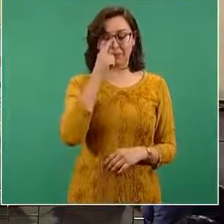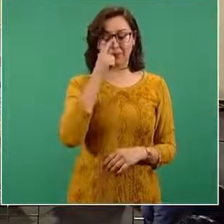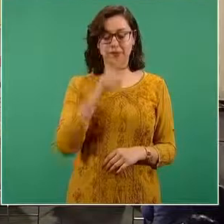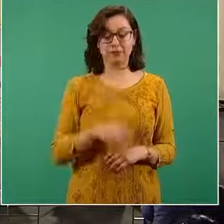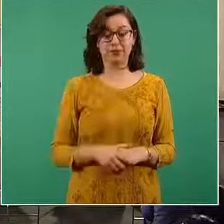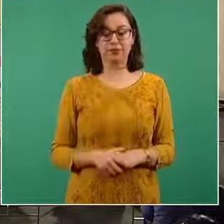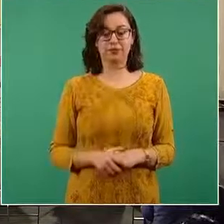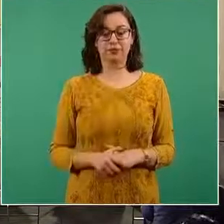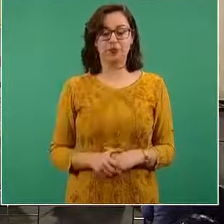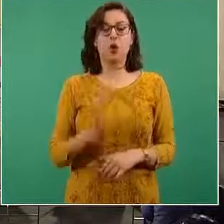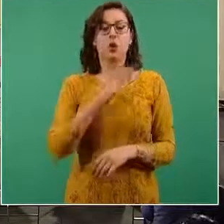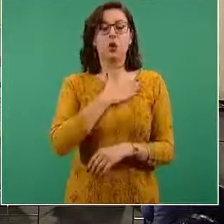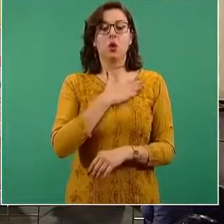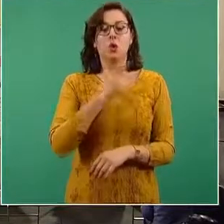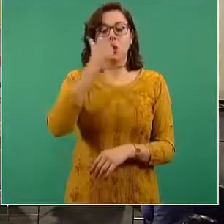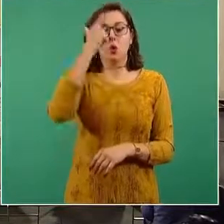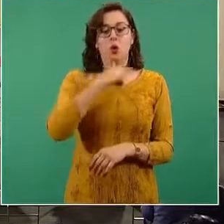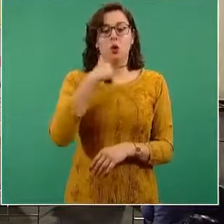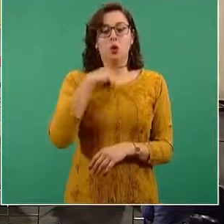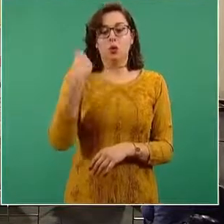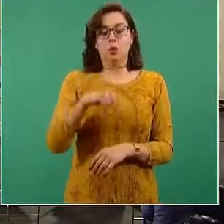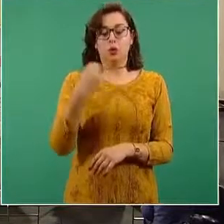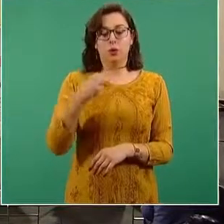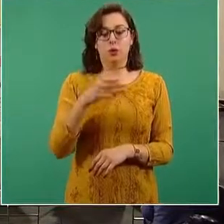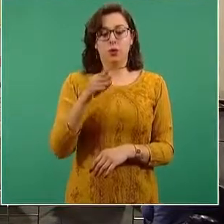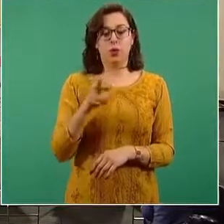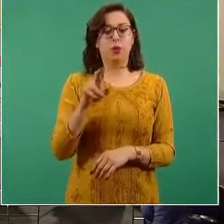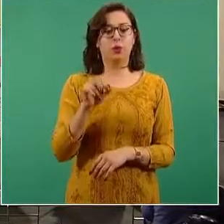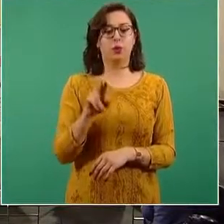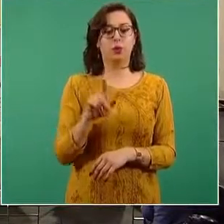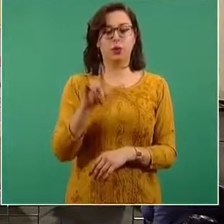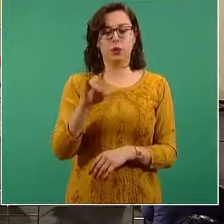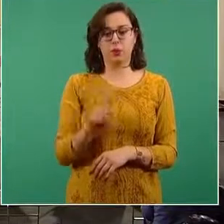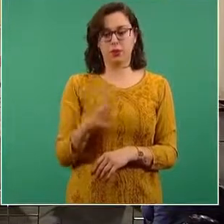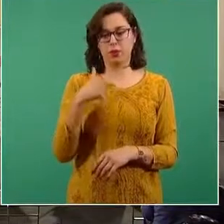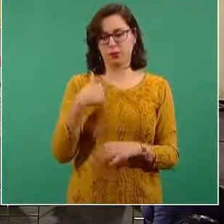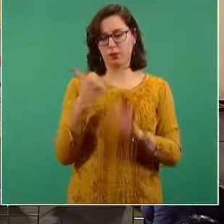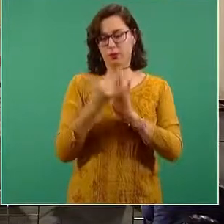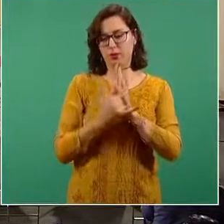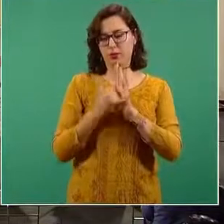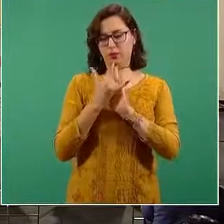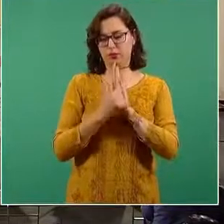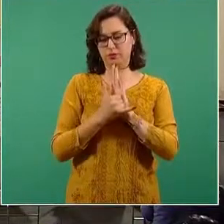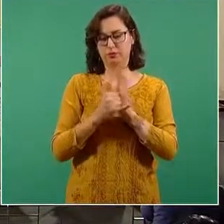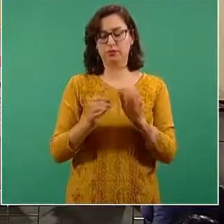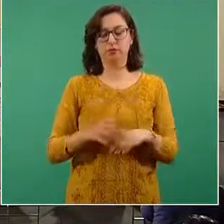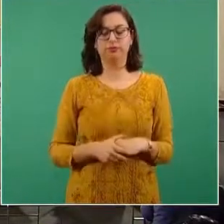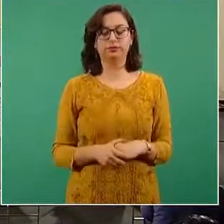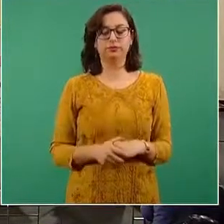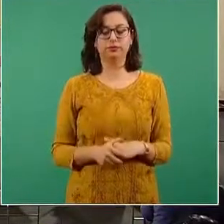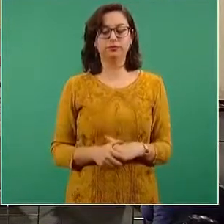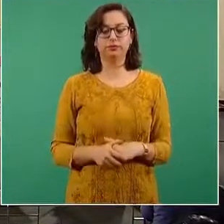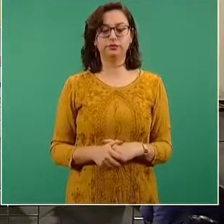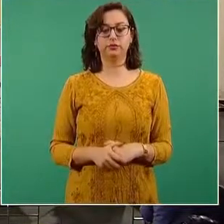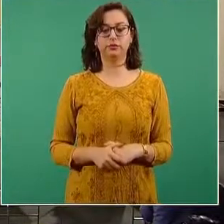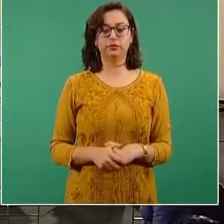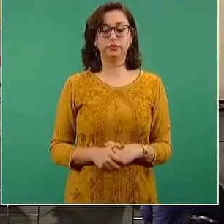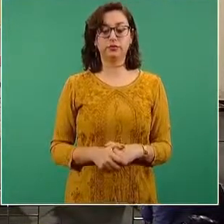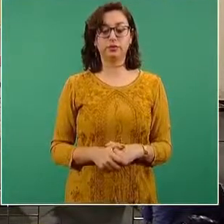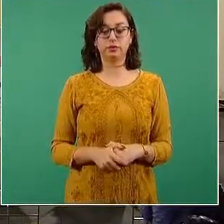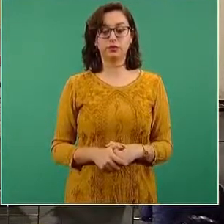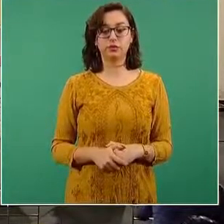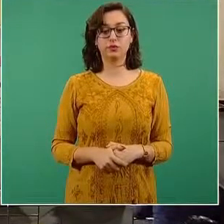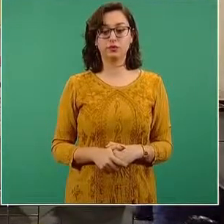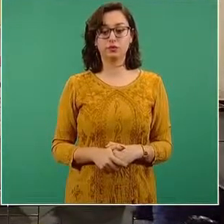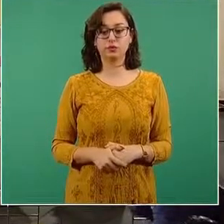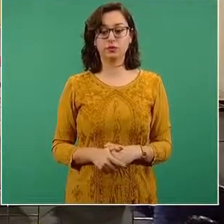Buenas noches, doctor. Braulio Romero, del canal de YouTube Trascendente. Estábamos checando ahorita que, bueno, las vacunas que se